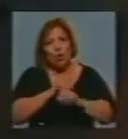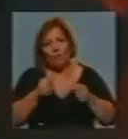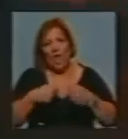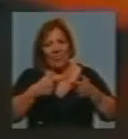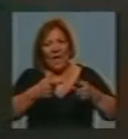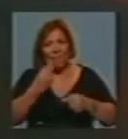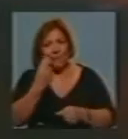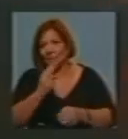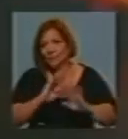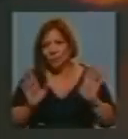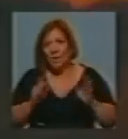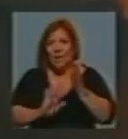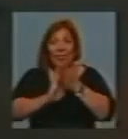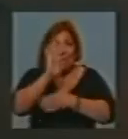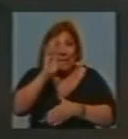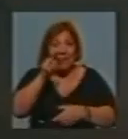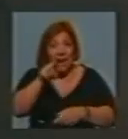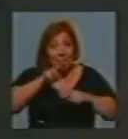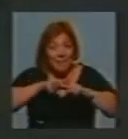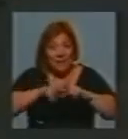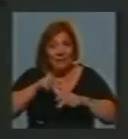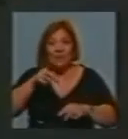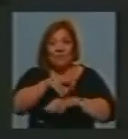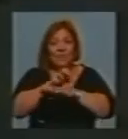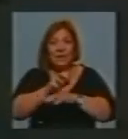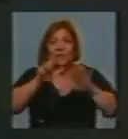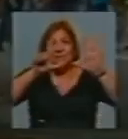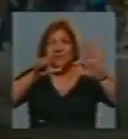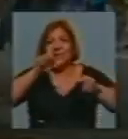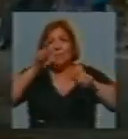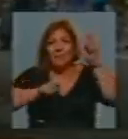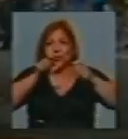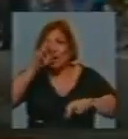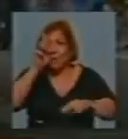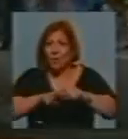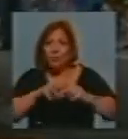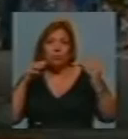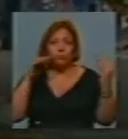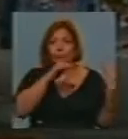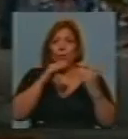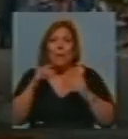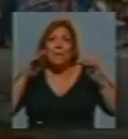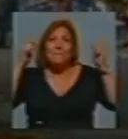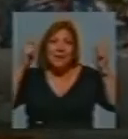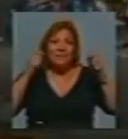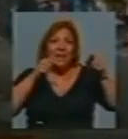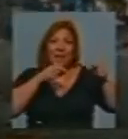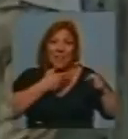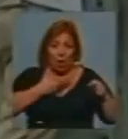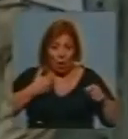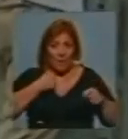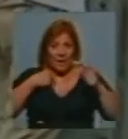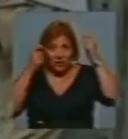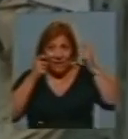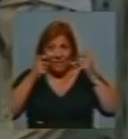En la mañana del martes, la Fiscalía General reportó la muerte de 7 personas en enfrentamientos entre manifestantes oficialistas y